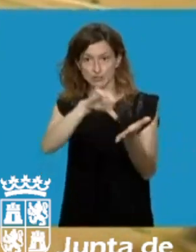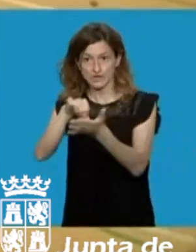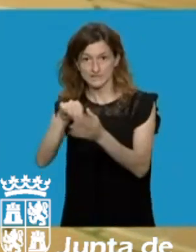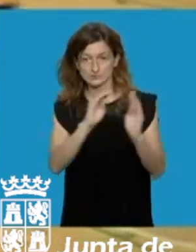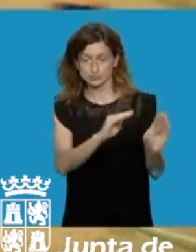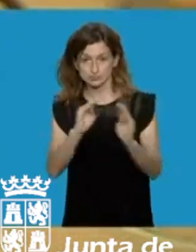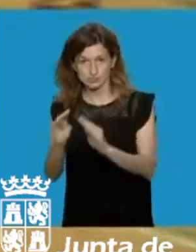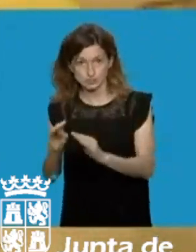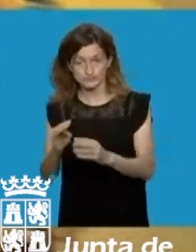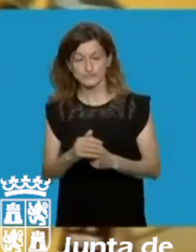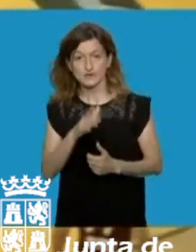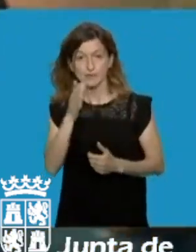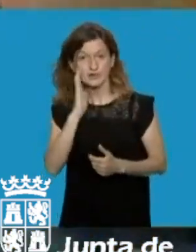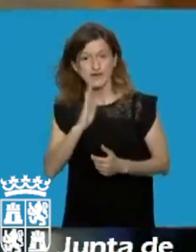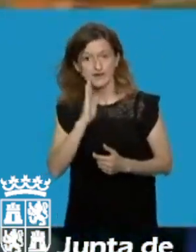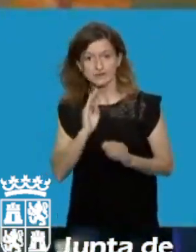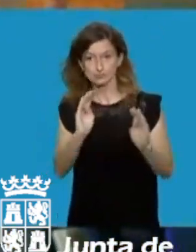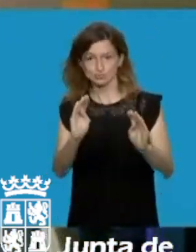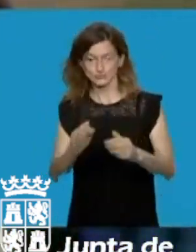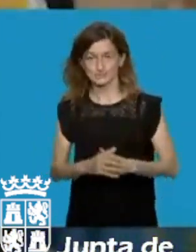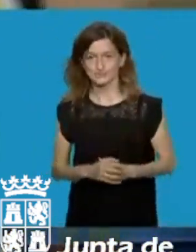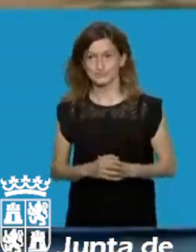natales, devolviendo todo el cariño a los suyos.